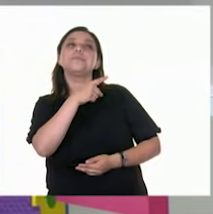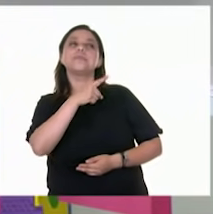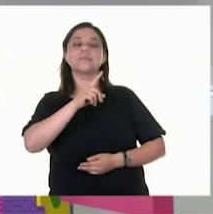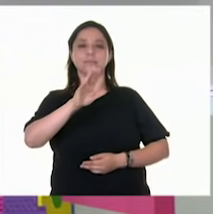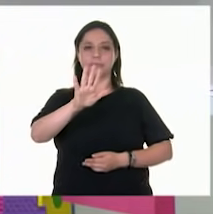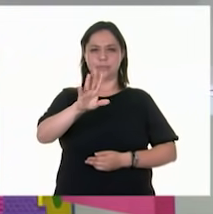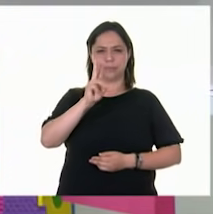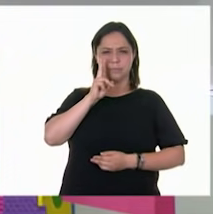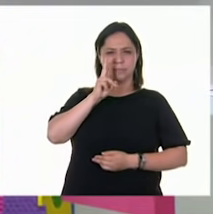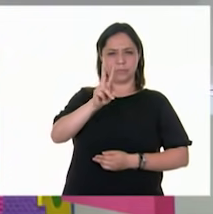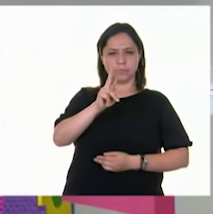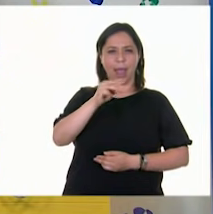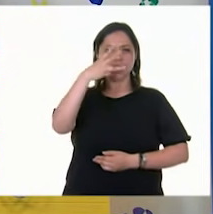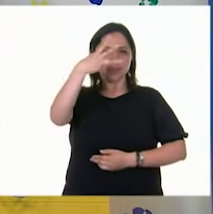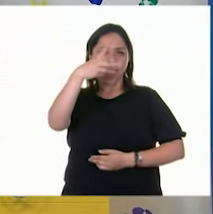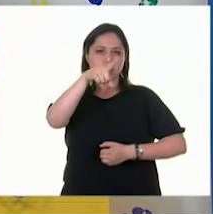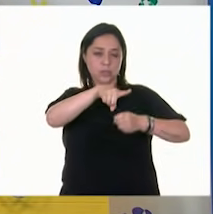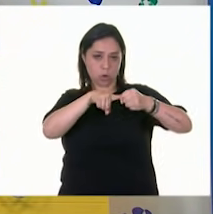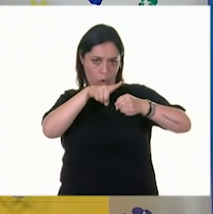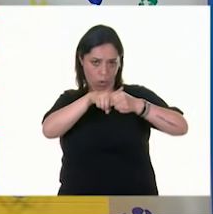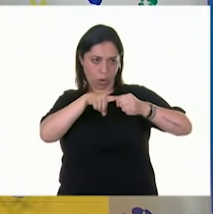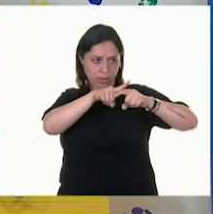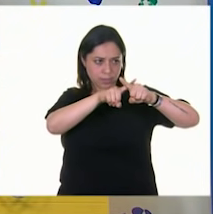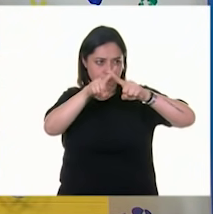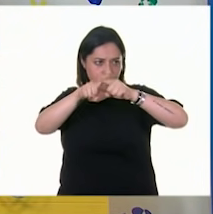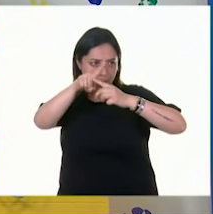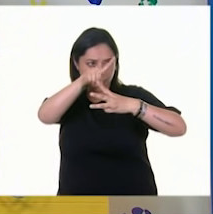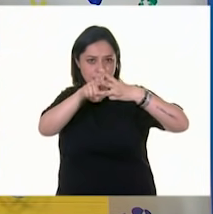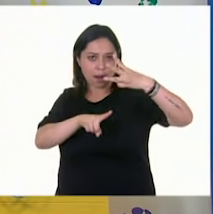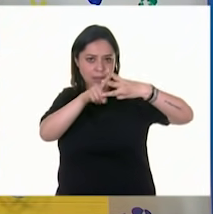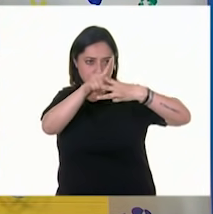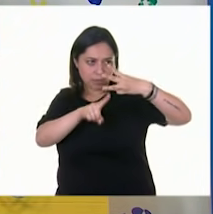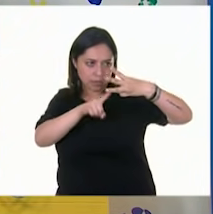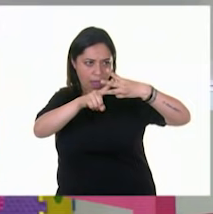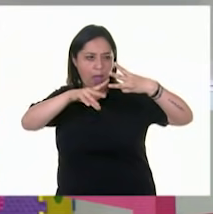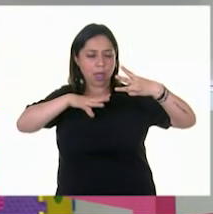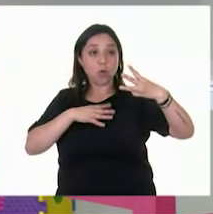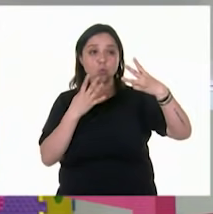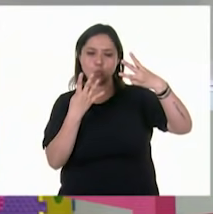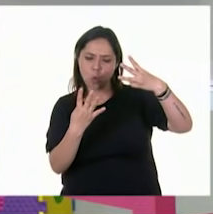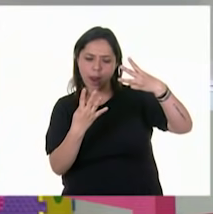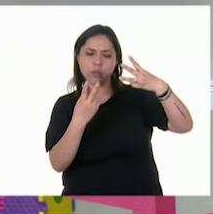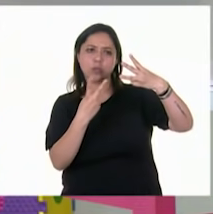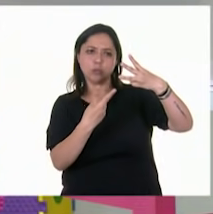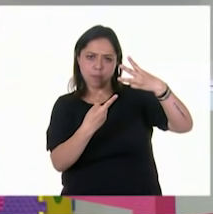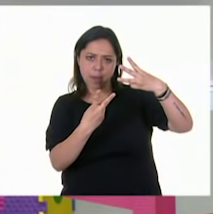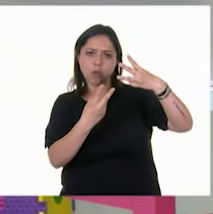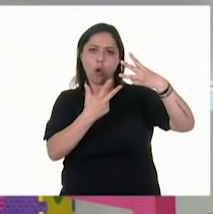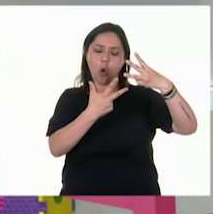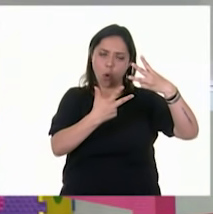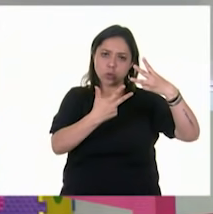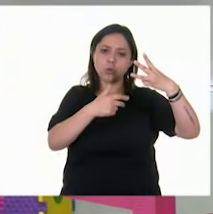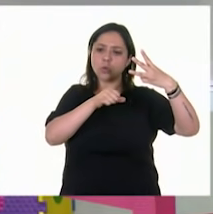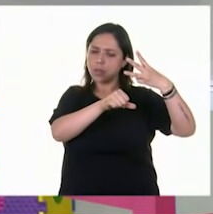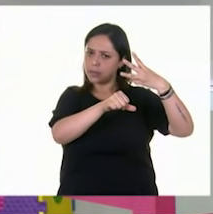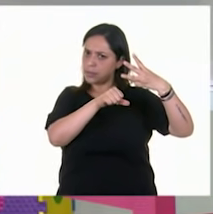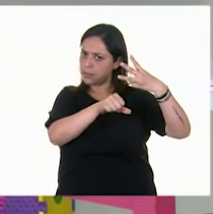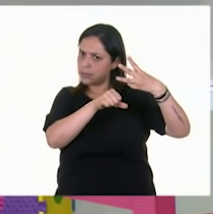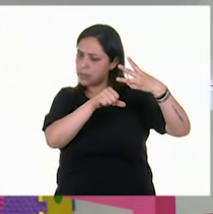Veo que hay tres colores distintos. Uh-huh. Veo que hay cuartos, medios, octavos, dieciseisavos.